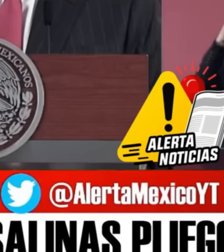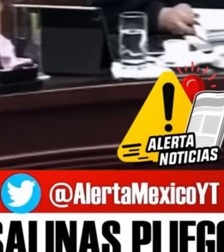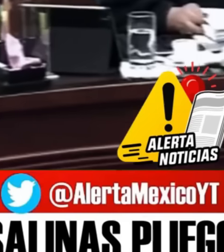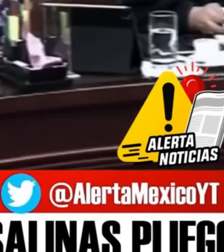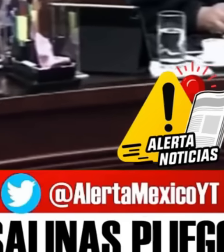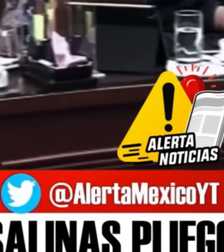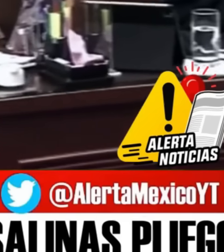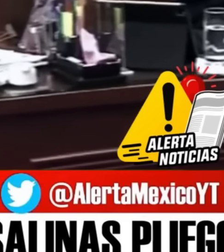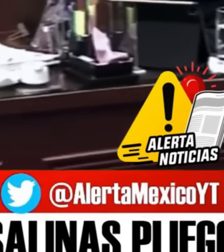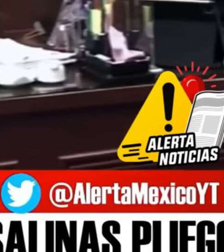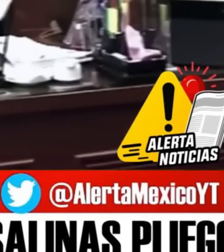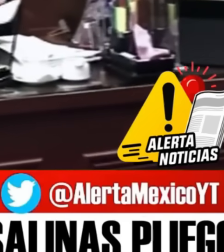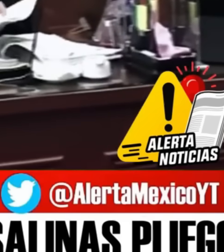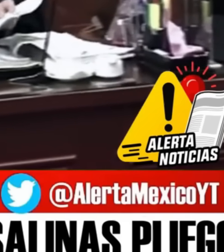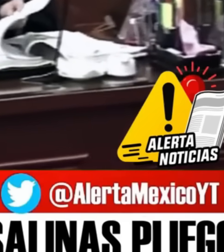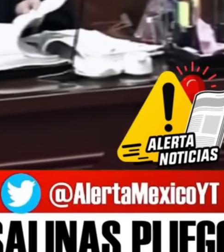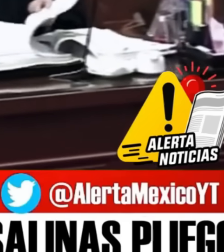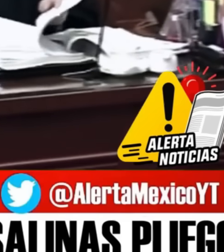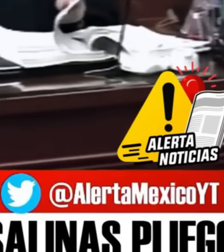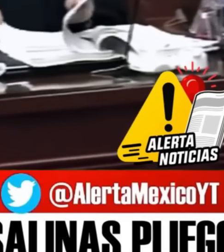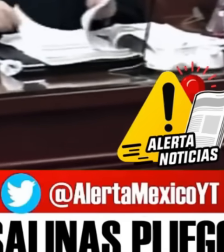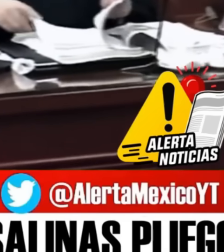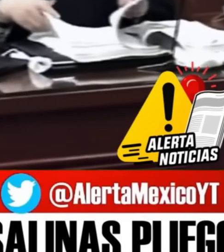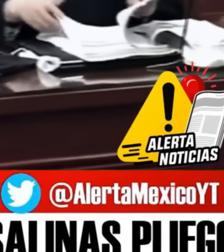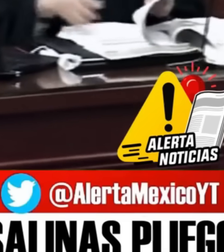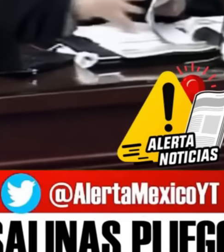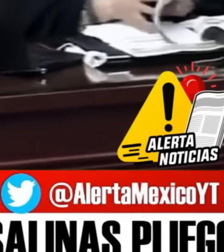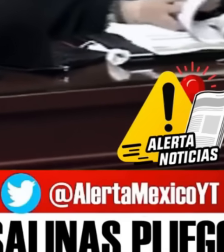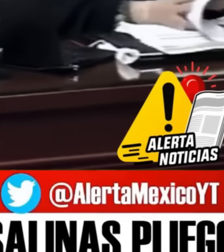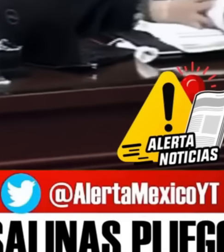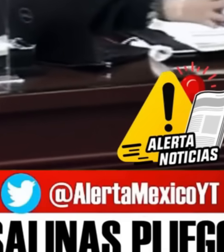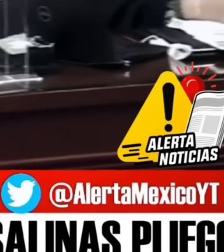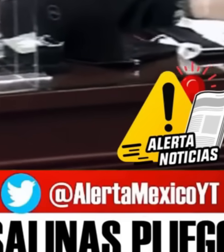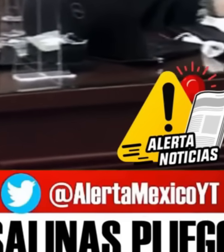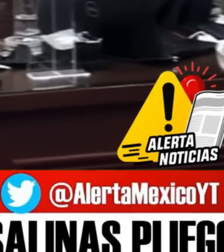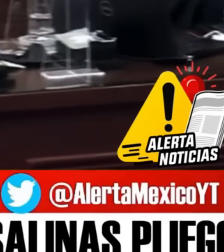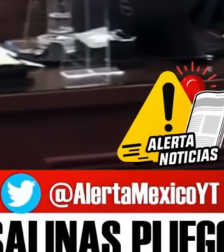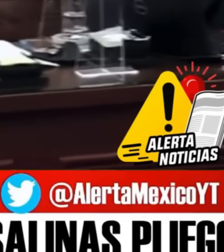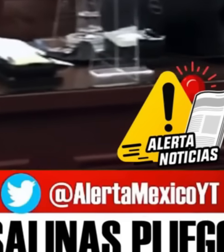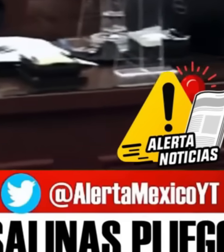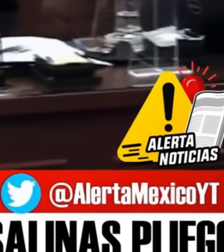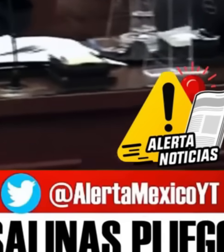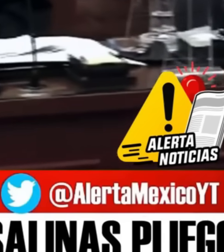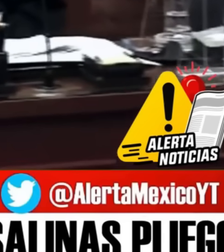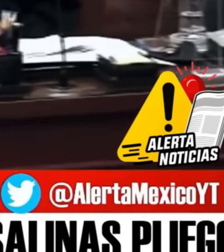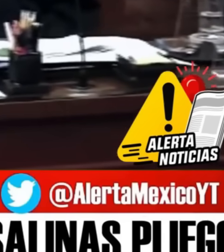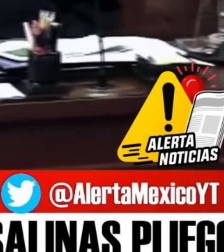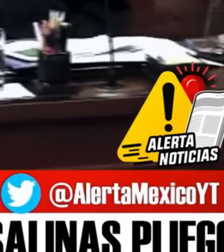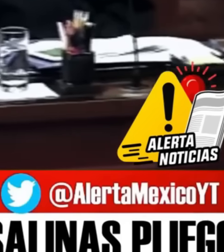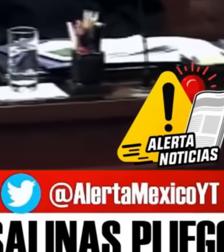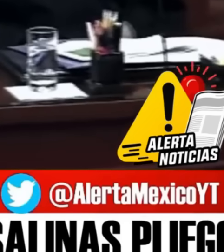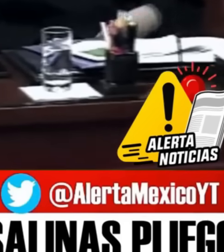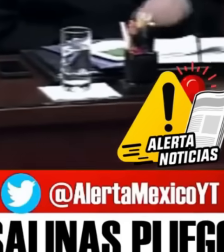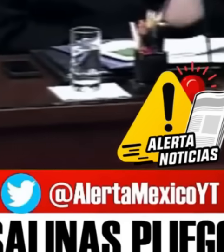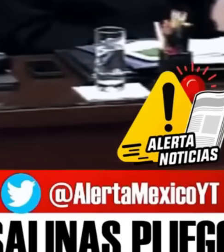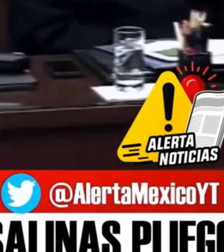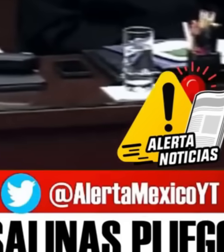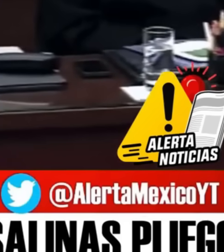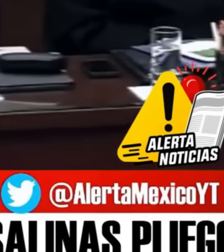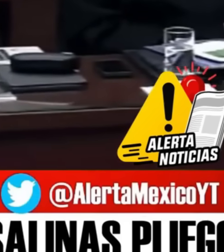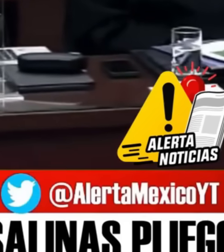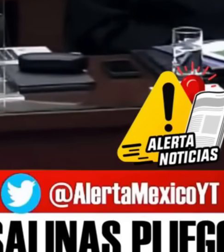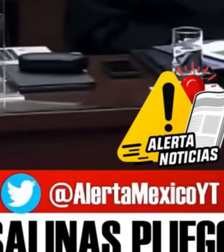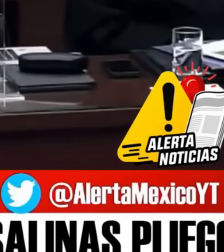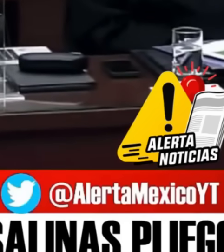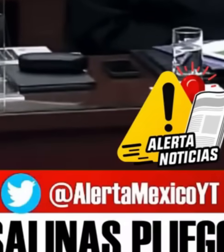ministros. Si estos se atreven a ser tapaderas de estos empresarios corruptos, tendrán que